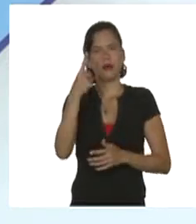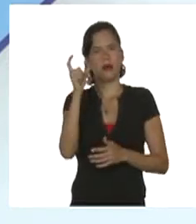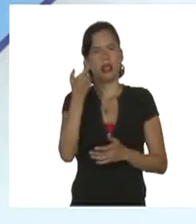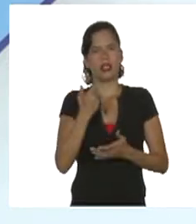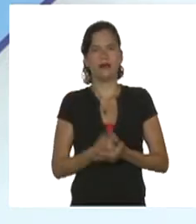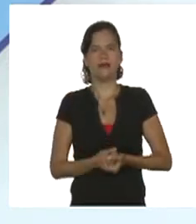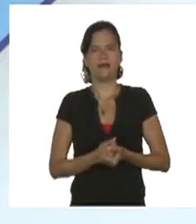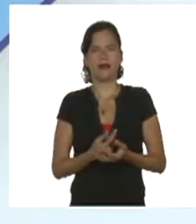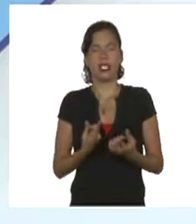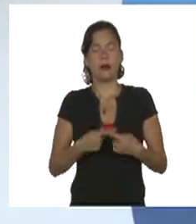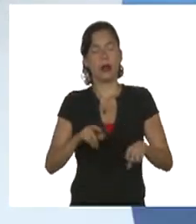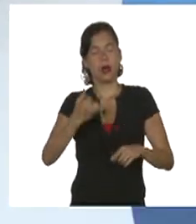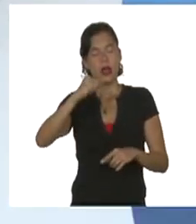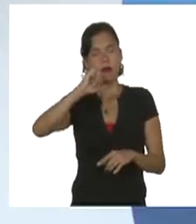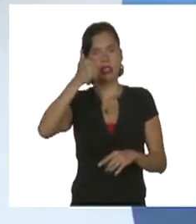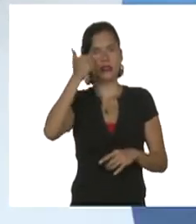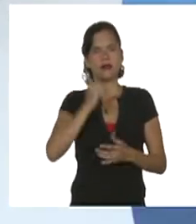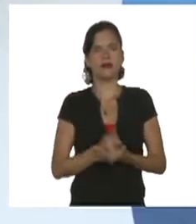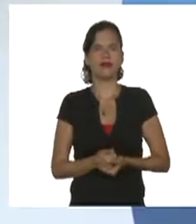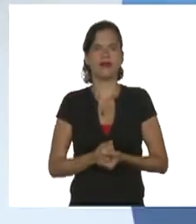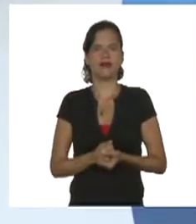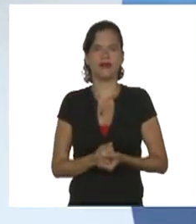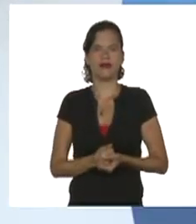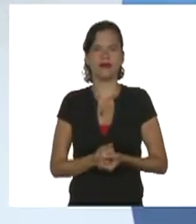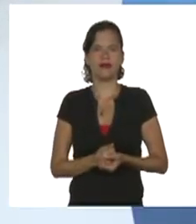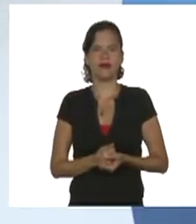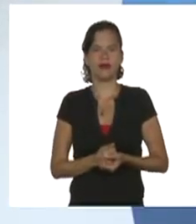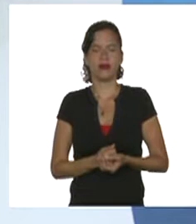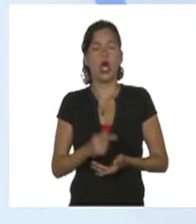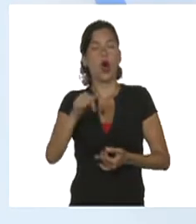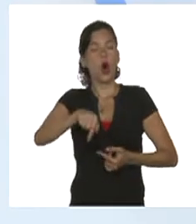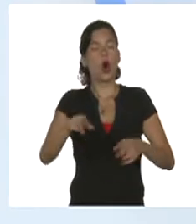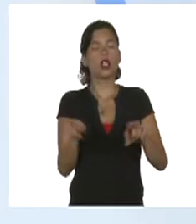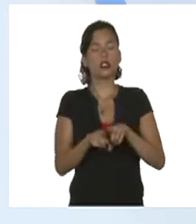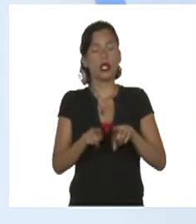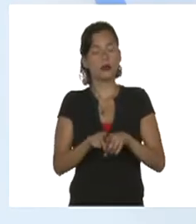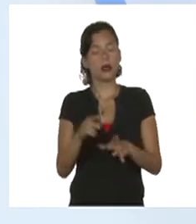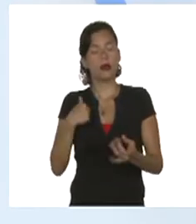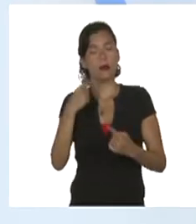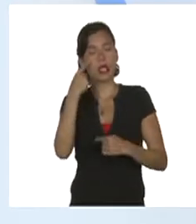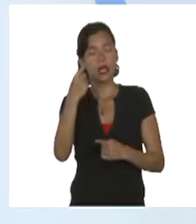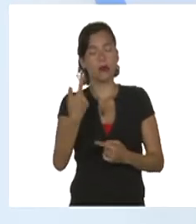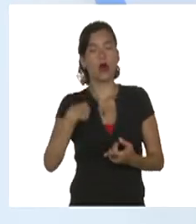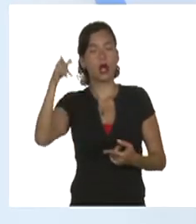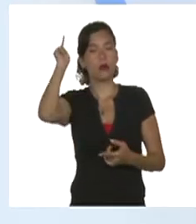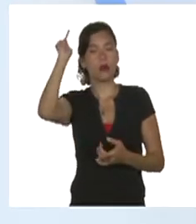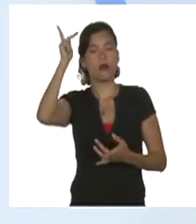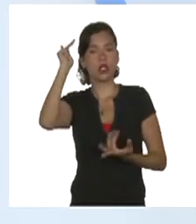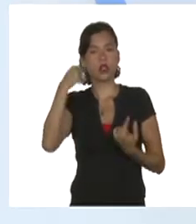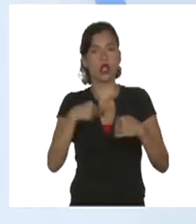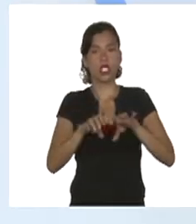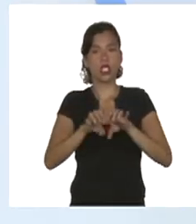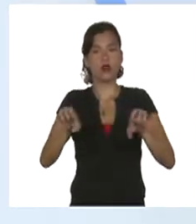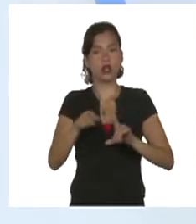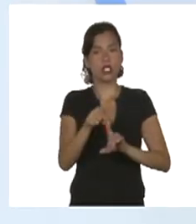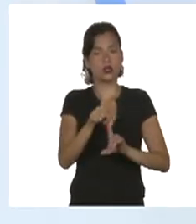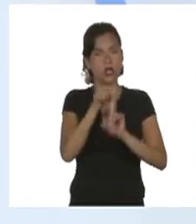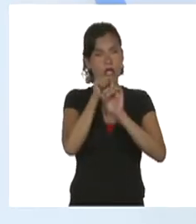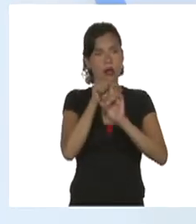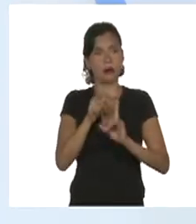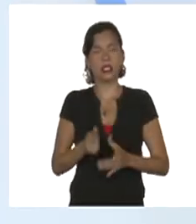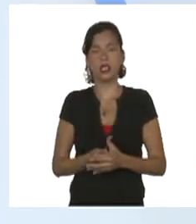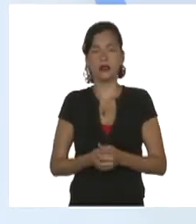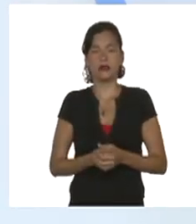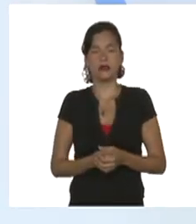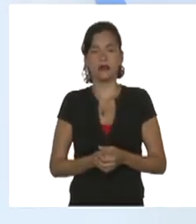primaria. Pero hay mucho más, Guillermo. Pues claro que sí, Williagne. Hoy también estarán presentes los docentes de la modalidad de educación